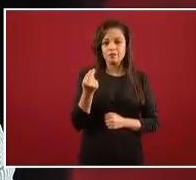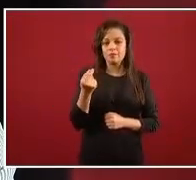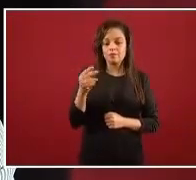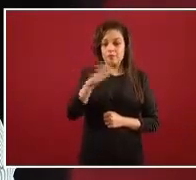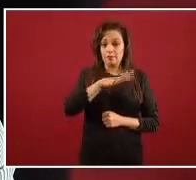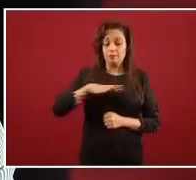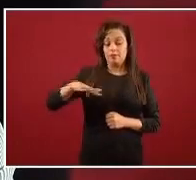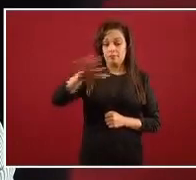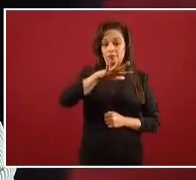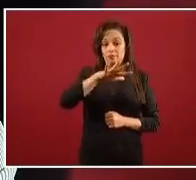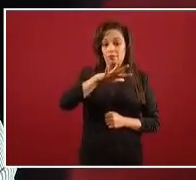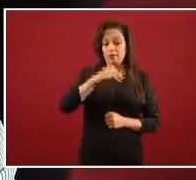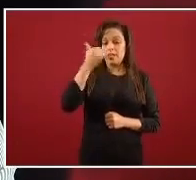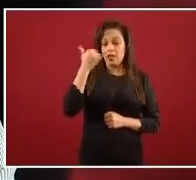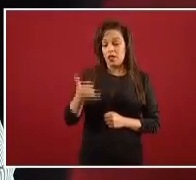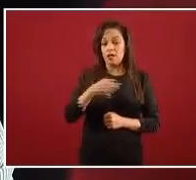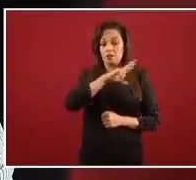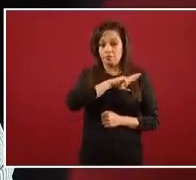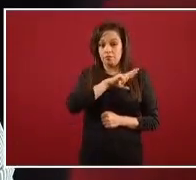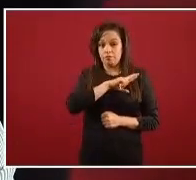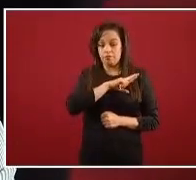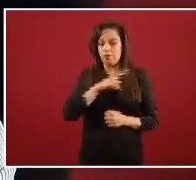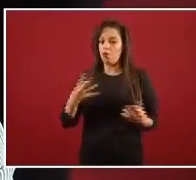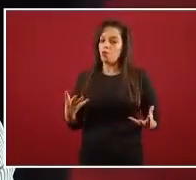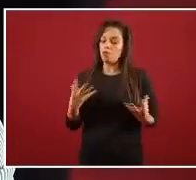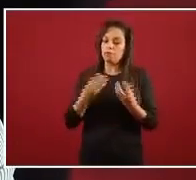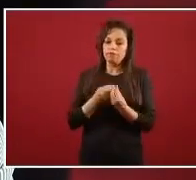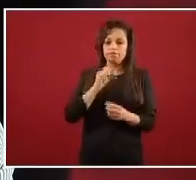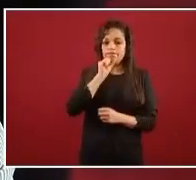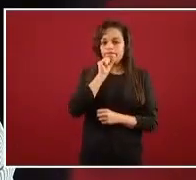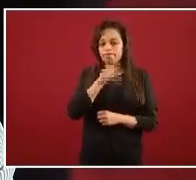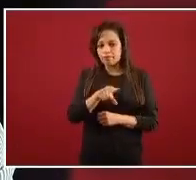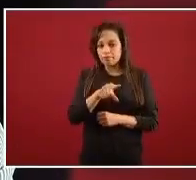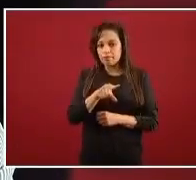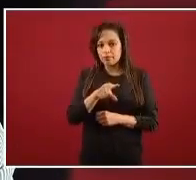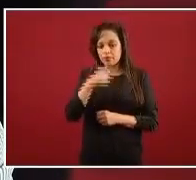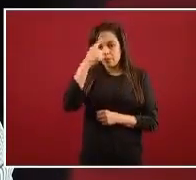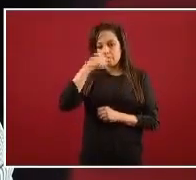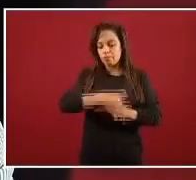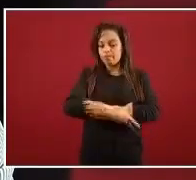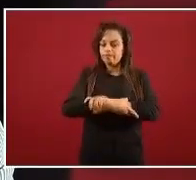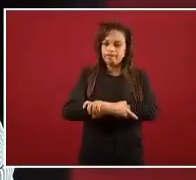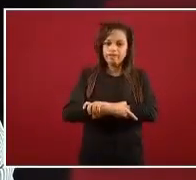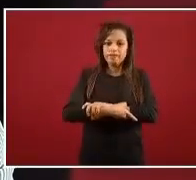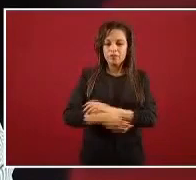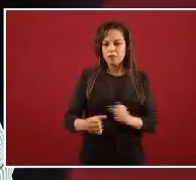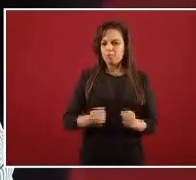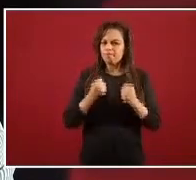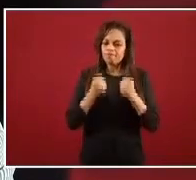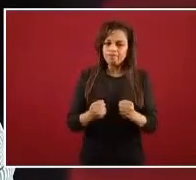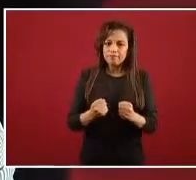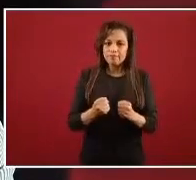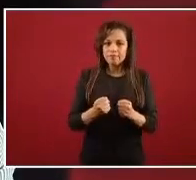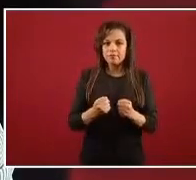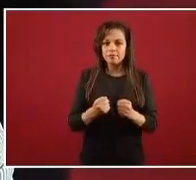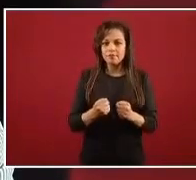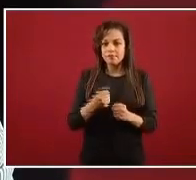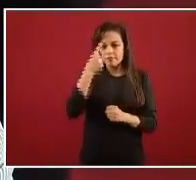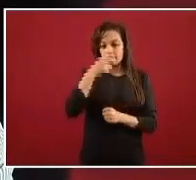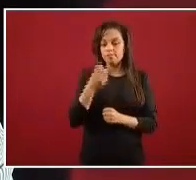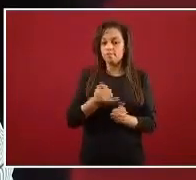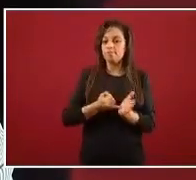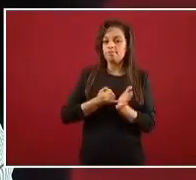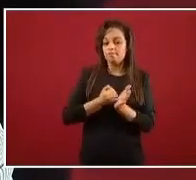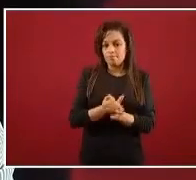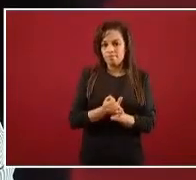y el sector social se sumen con mayor fuerza, claridad y determinación a este